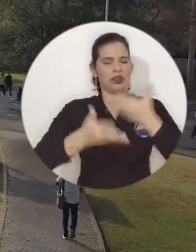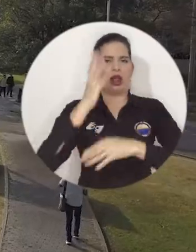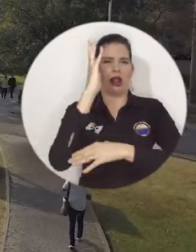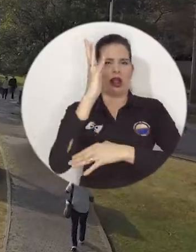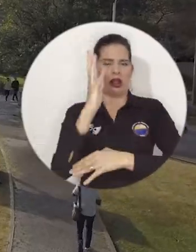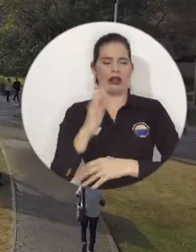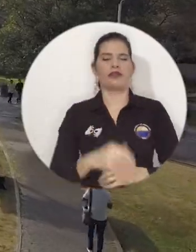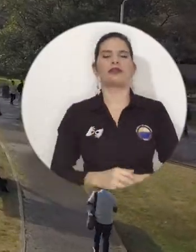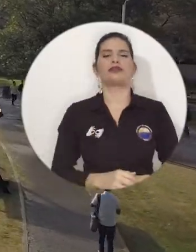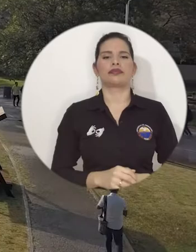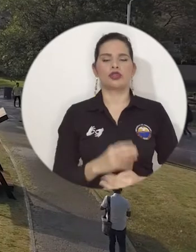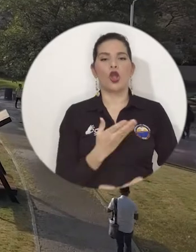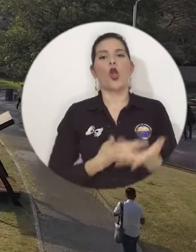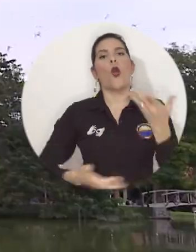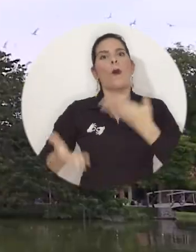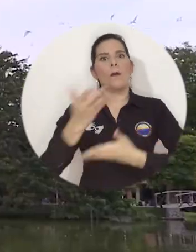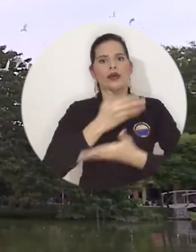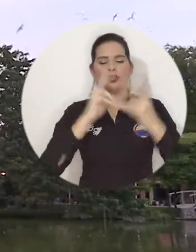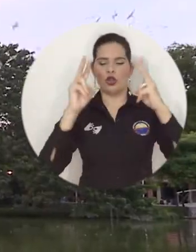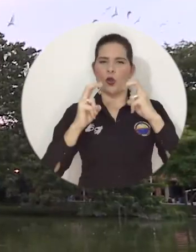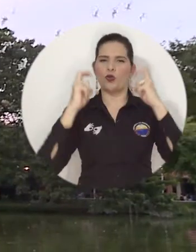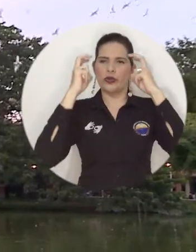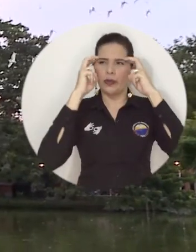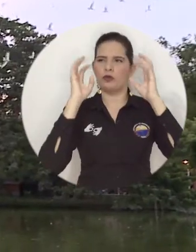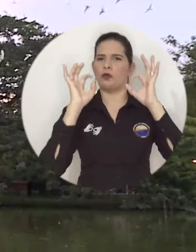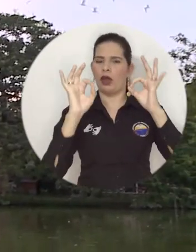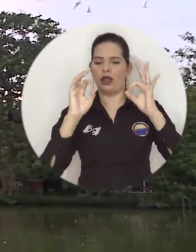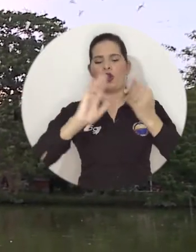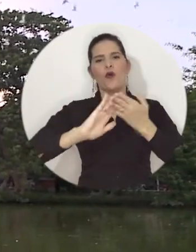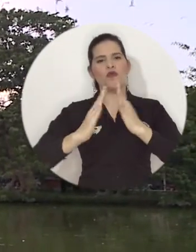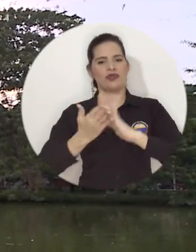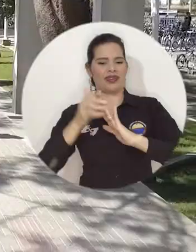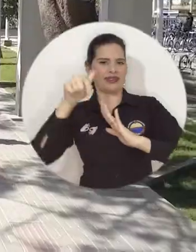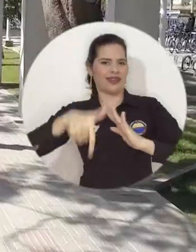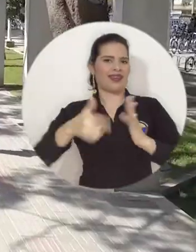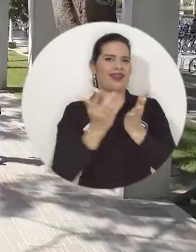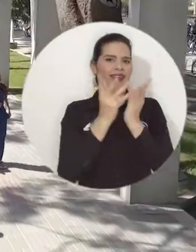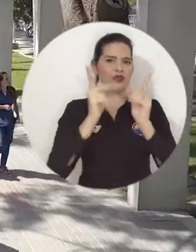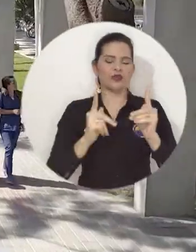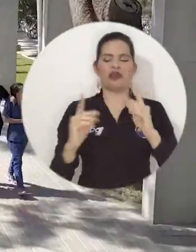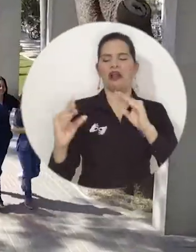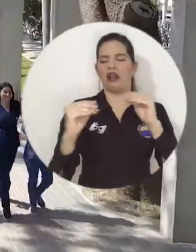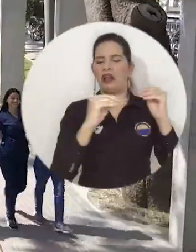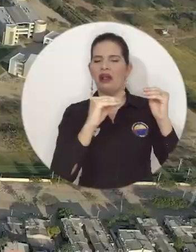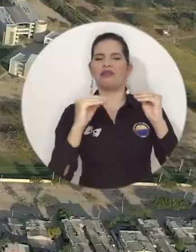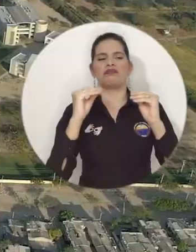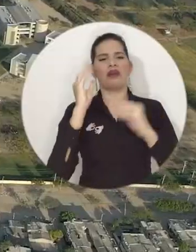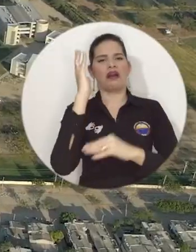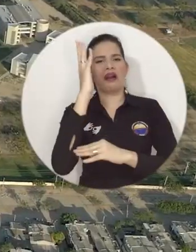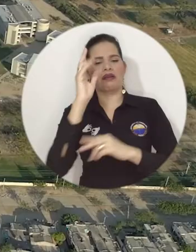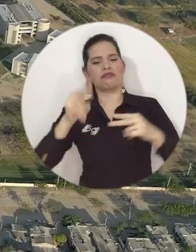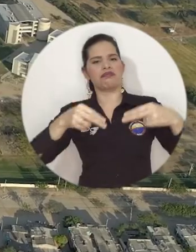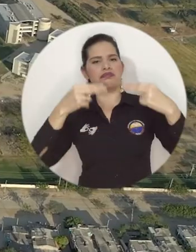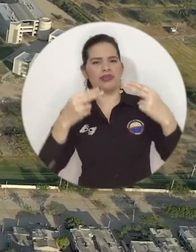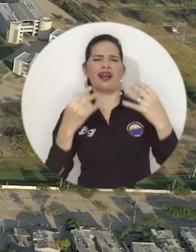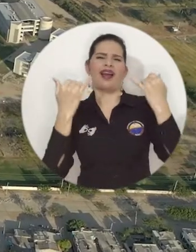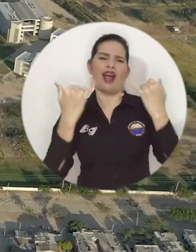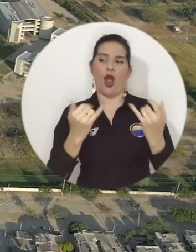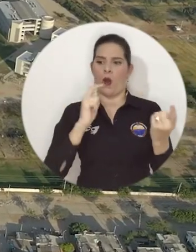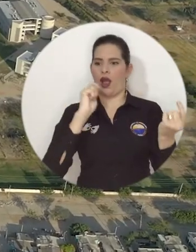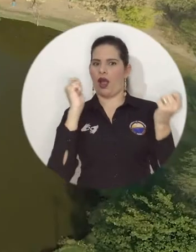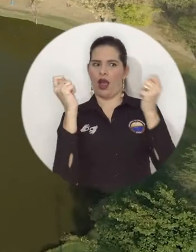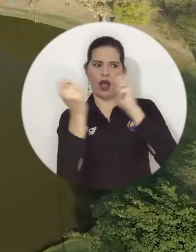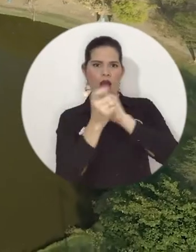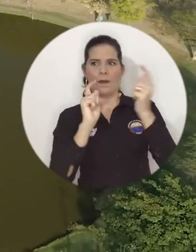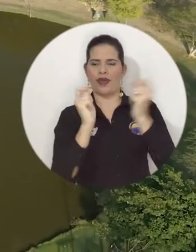académicos siembran formación de calidad y nuevos conocimientos para la comunidad estudiantil, específicamente en tiempos coyunturales a